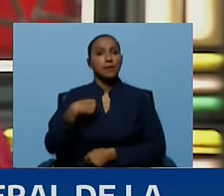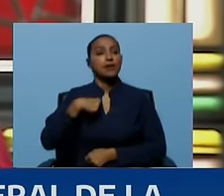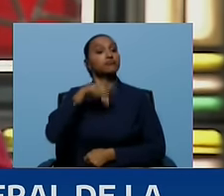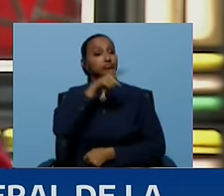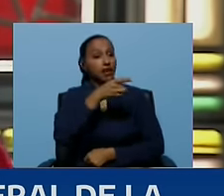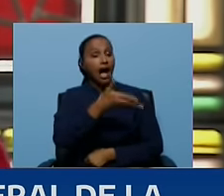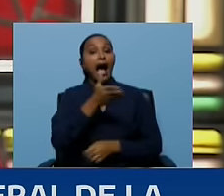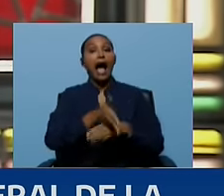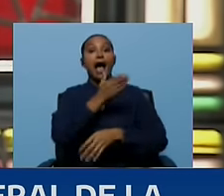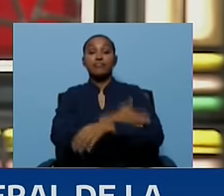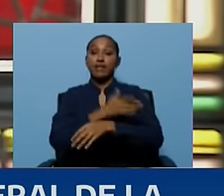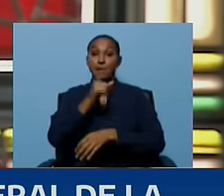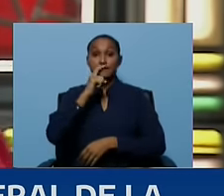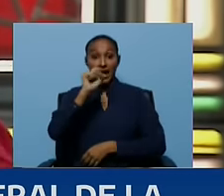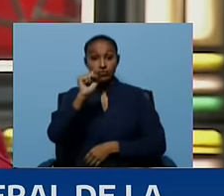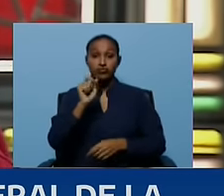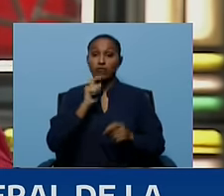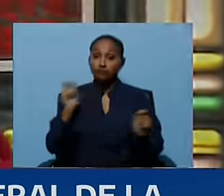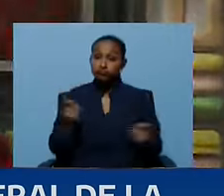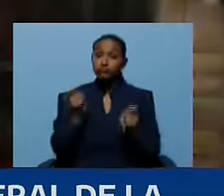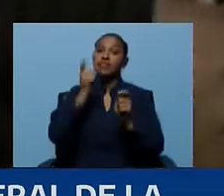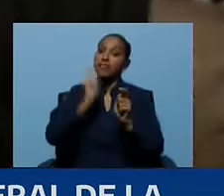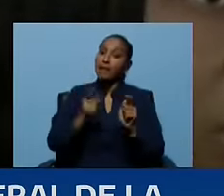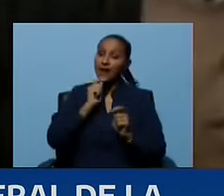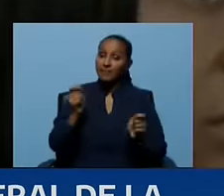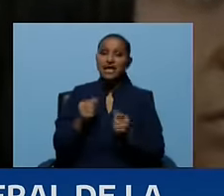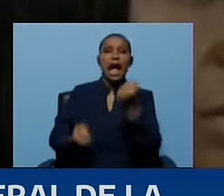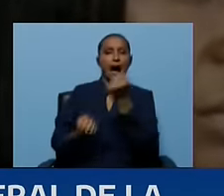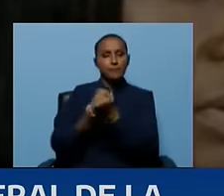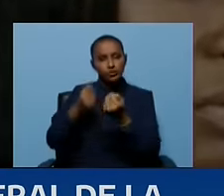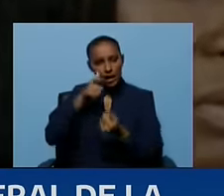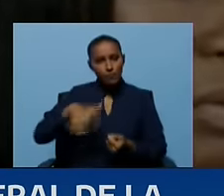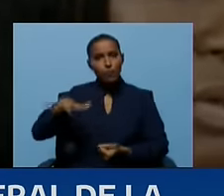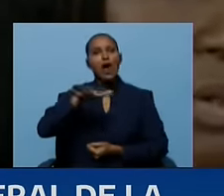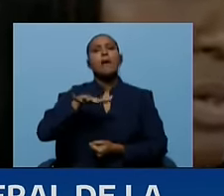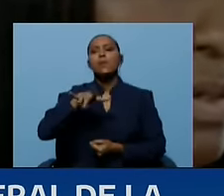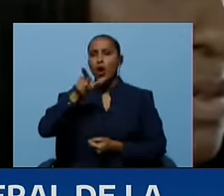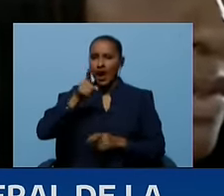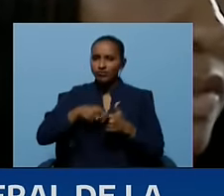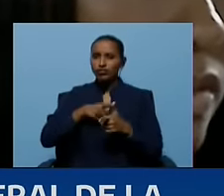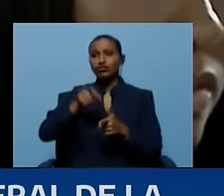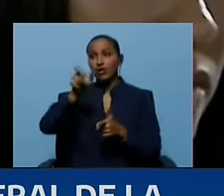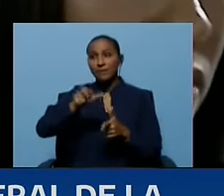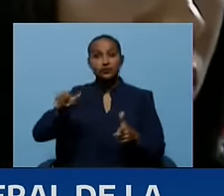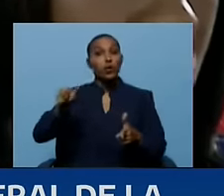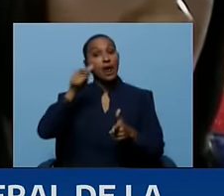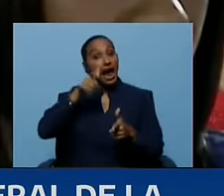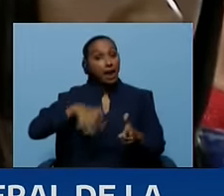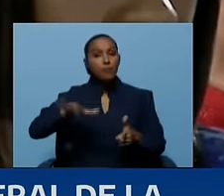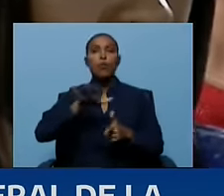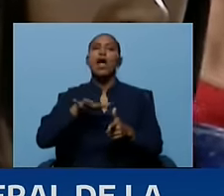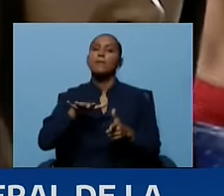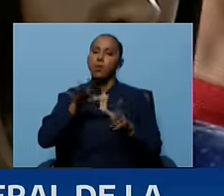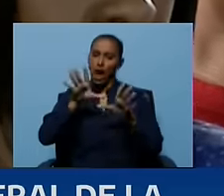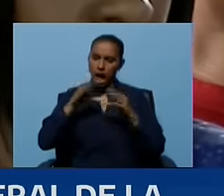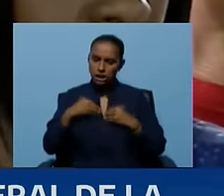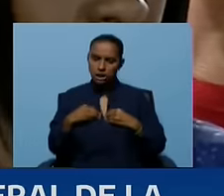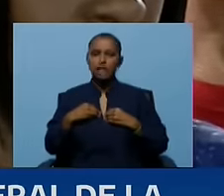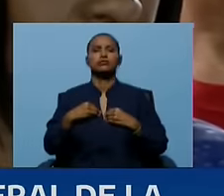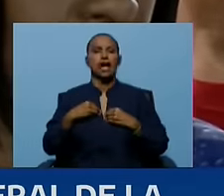grandes transformaciones, y el pueblo venezolano lo está celebrando, se está empoderando de ese proceso, y la revolución definitivamente se